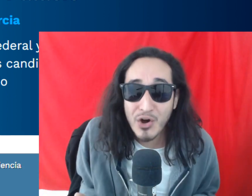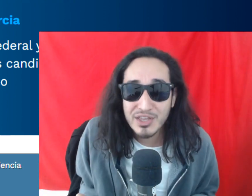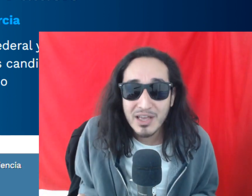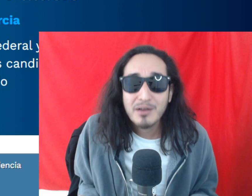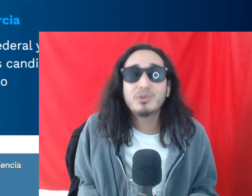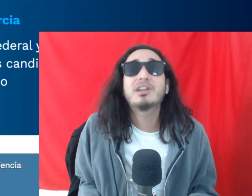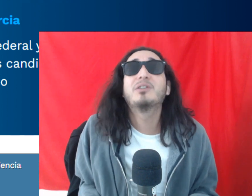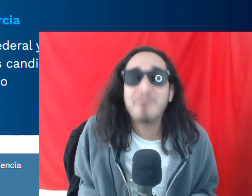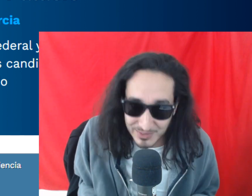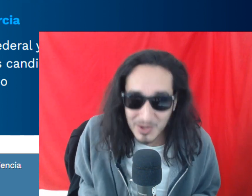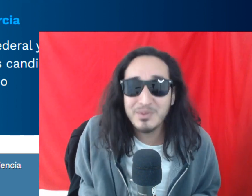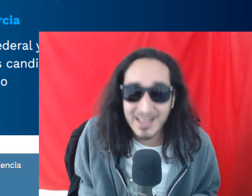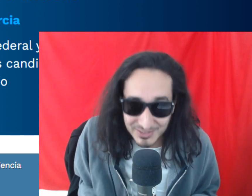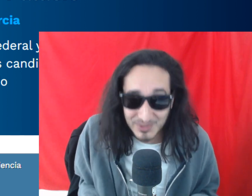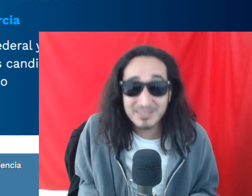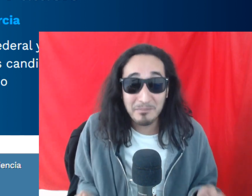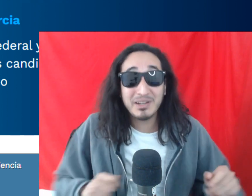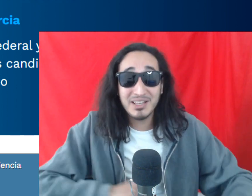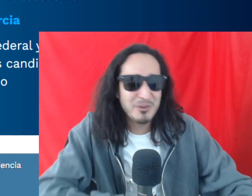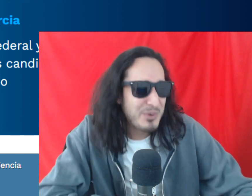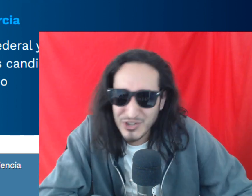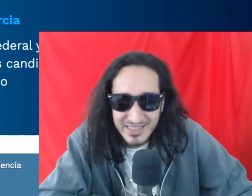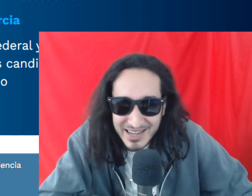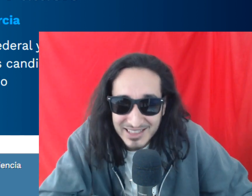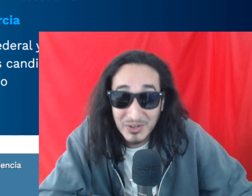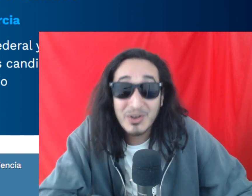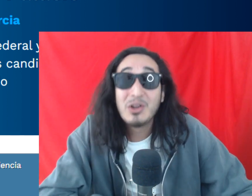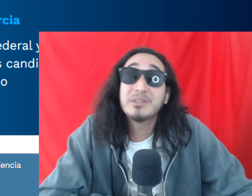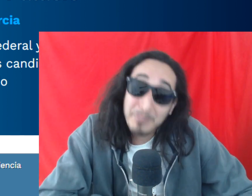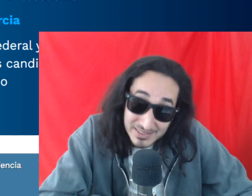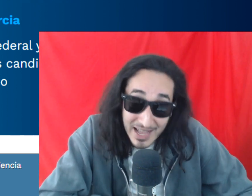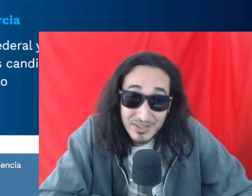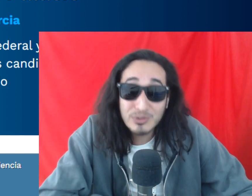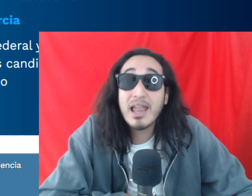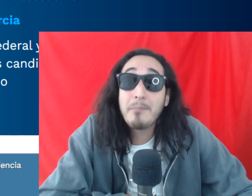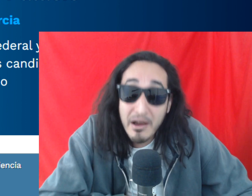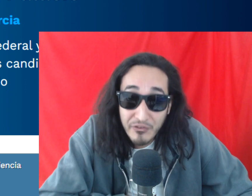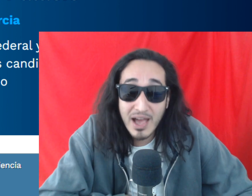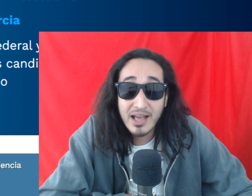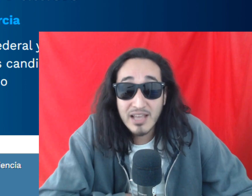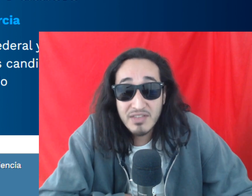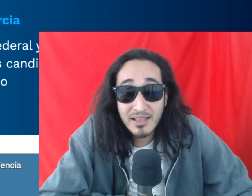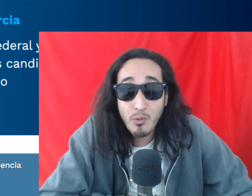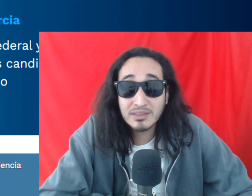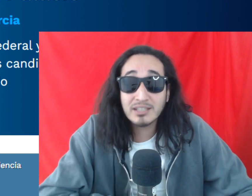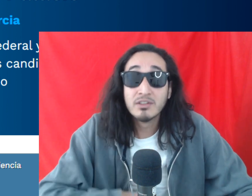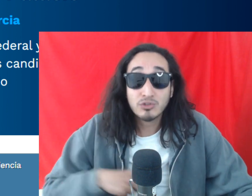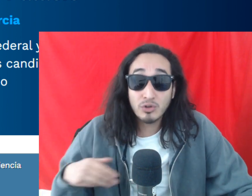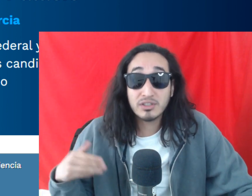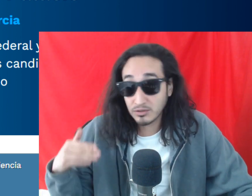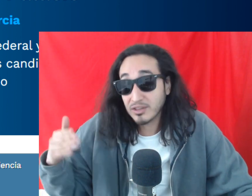pasa hoy? porque los medios de comunicación están perdiendo mucho dinerito, los empresarios, la mafia, que al final de